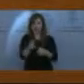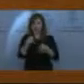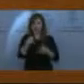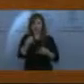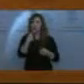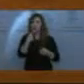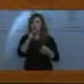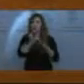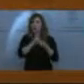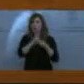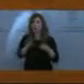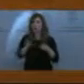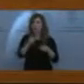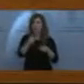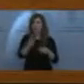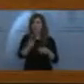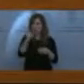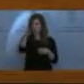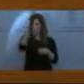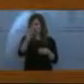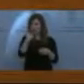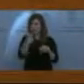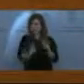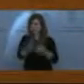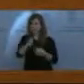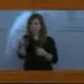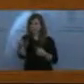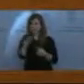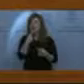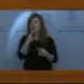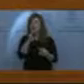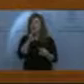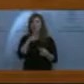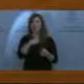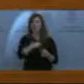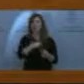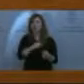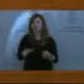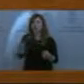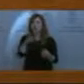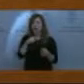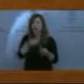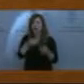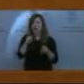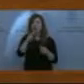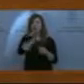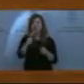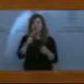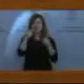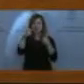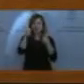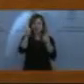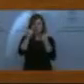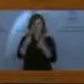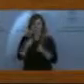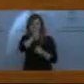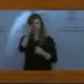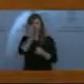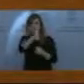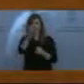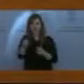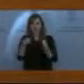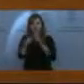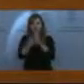este Grupo Popular ni que lo piense alguien, es que la Comisión Europea, después de darle muchas vueltas y con participantes y expertos de todos los países, lo fija en 2013 y habla de